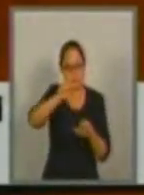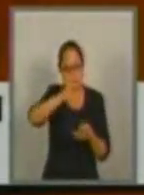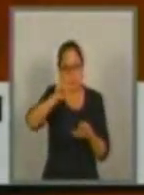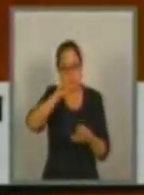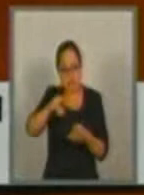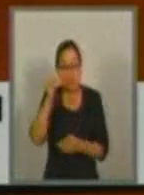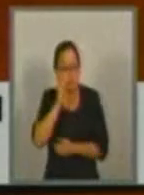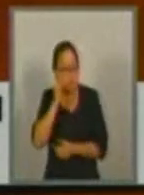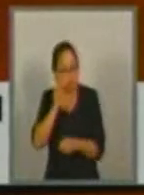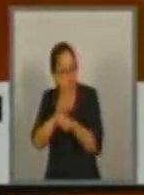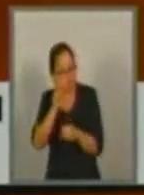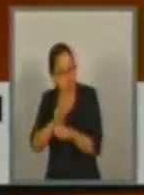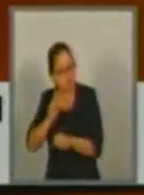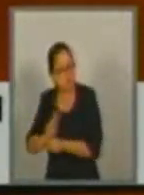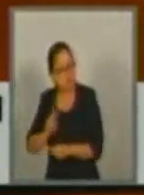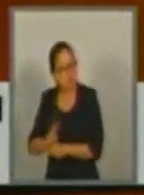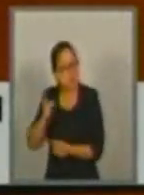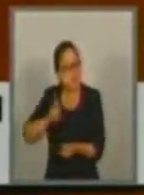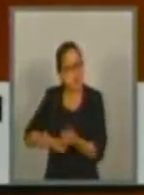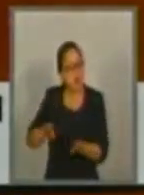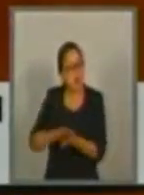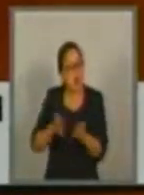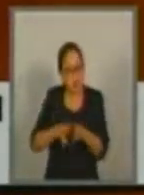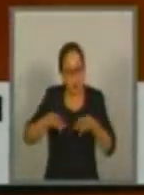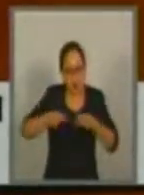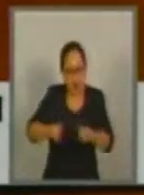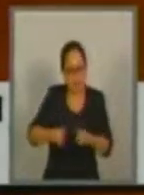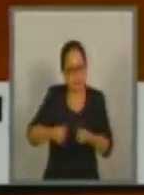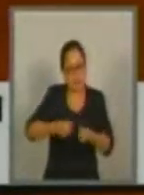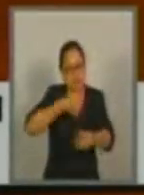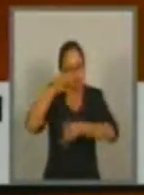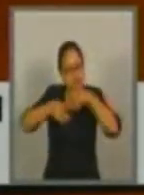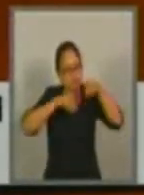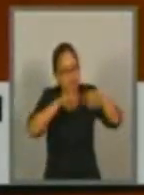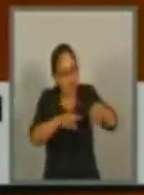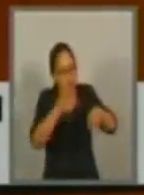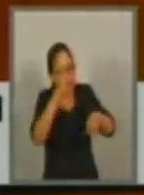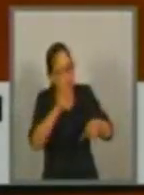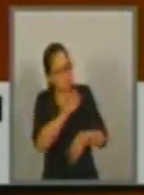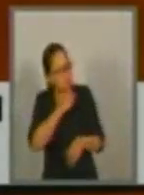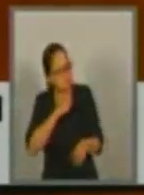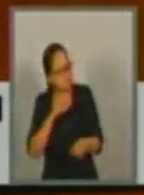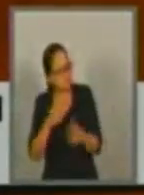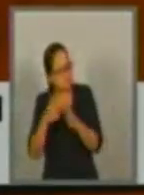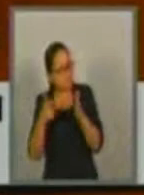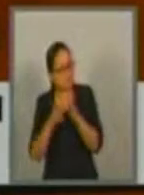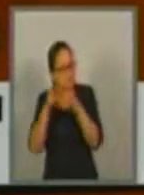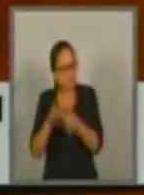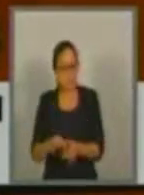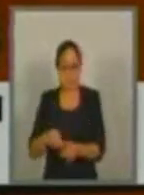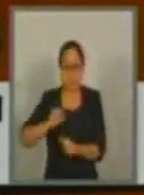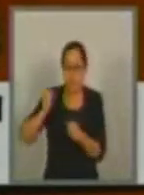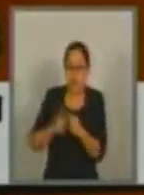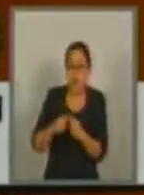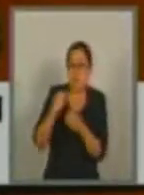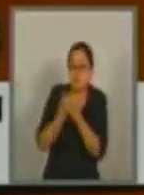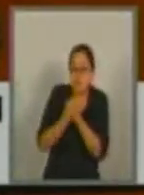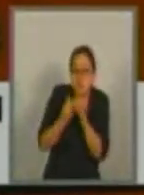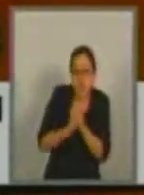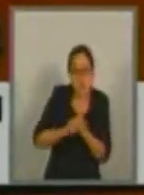y vigilar a detalle el gasto en publicidad. Para prevenir su uso discrecional